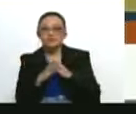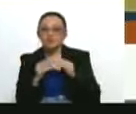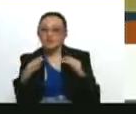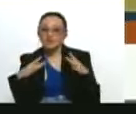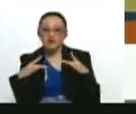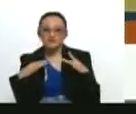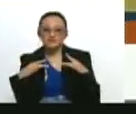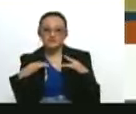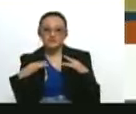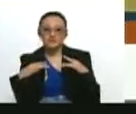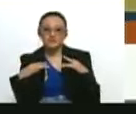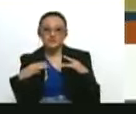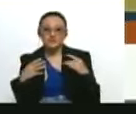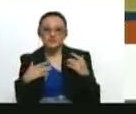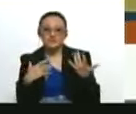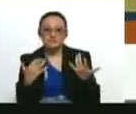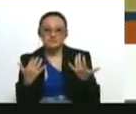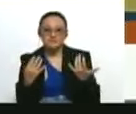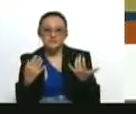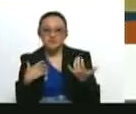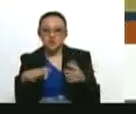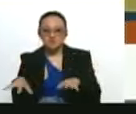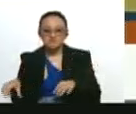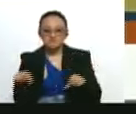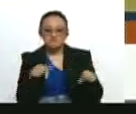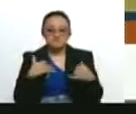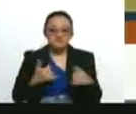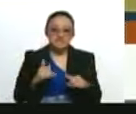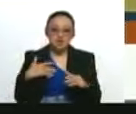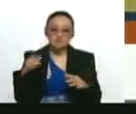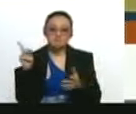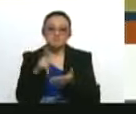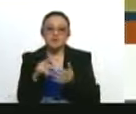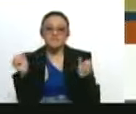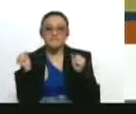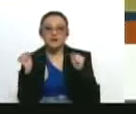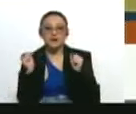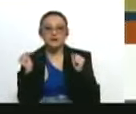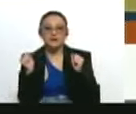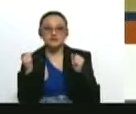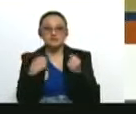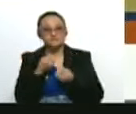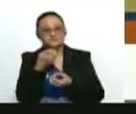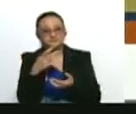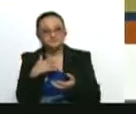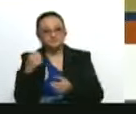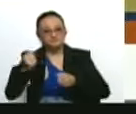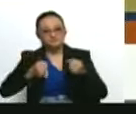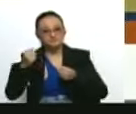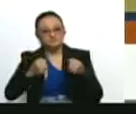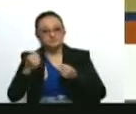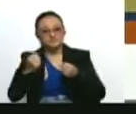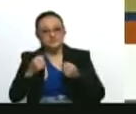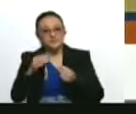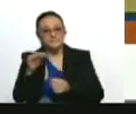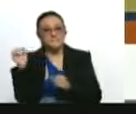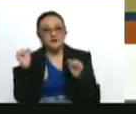Todas. Agarraba a mi muchacho y me venía para Mérida. Le estaba contando que una vez agarré carretera por aquí por San José